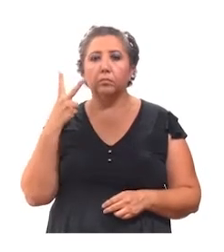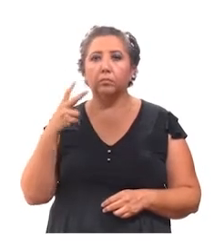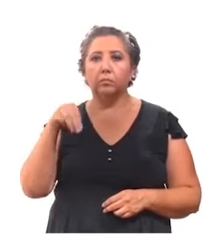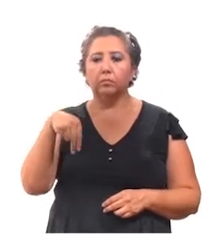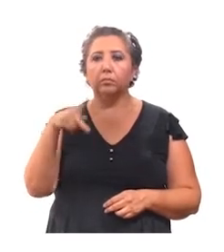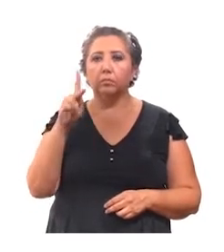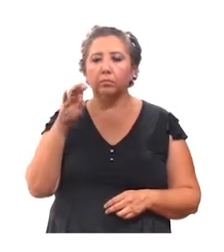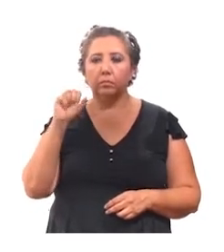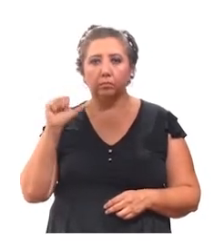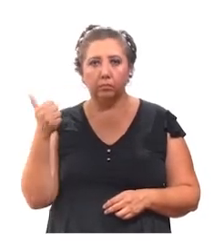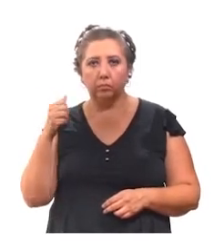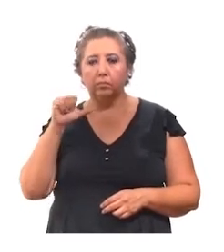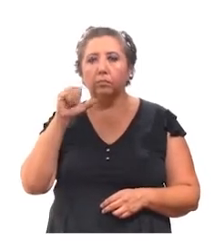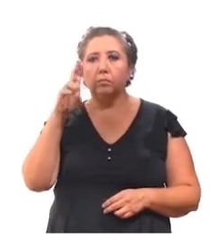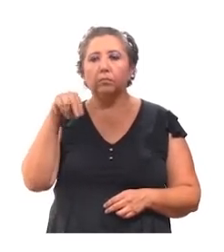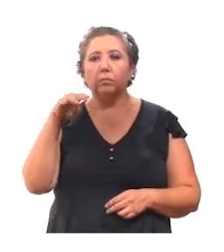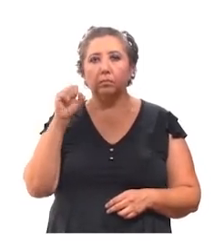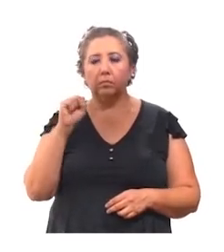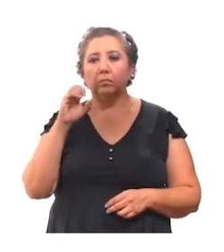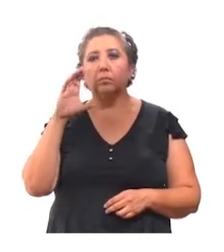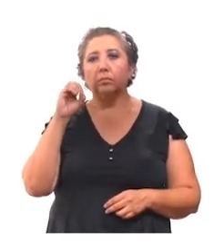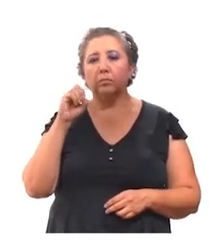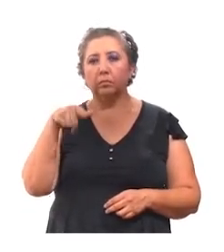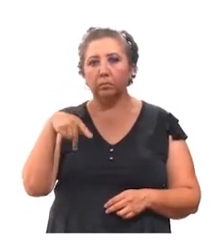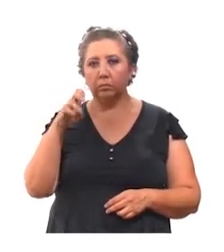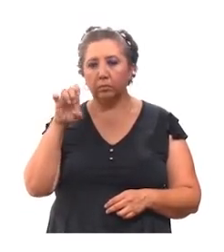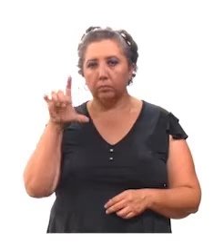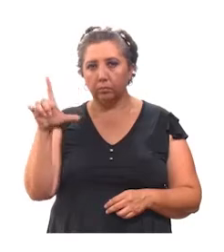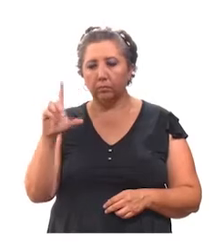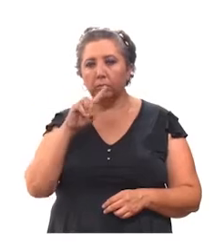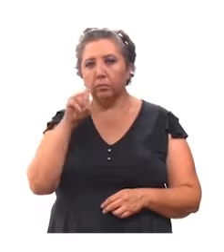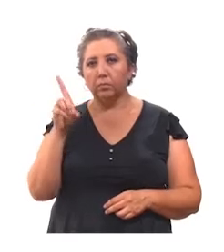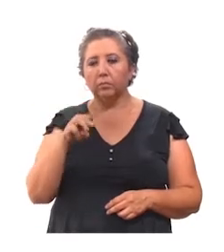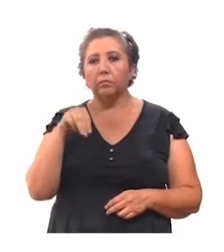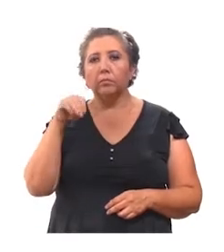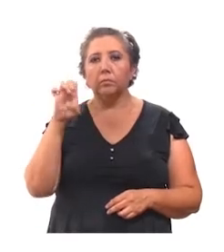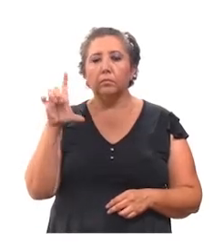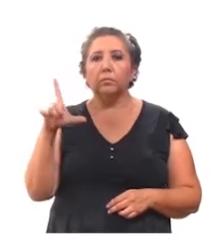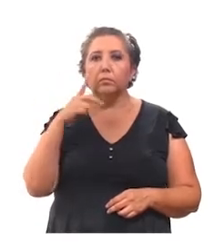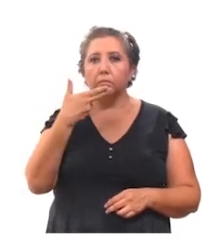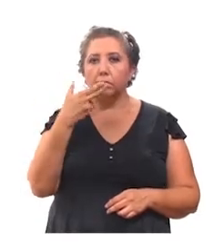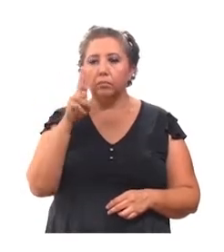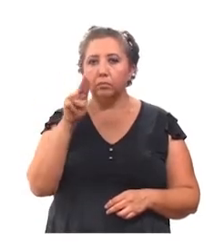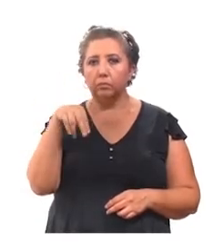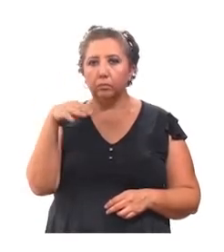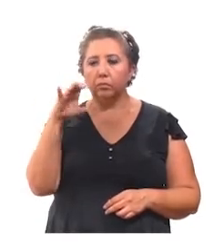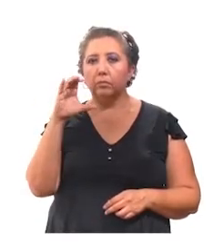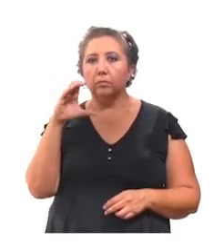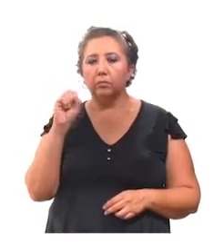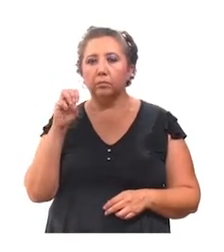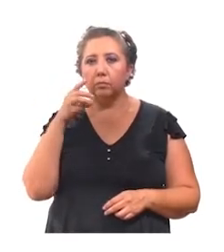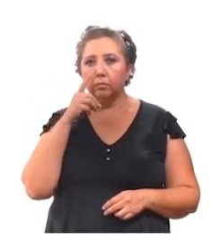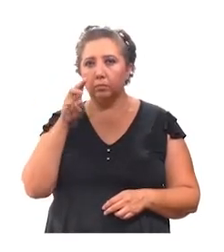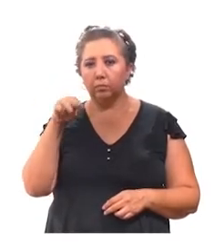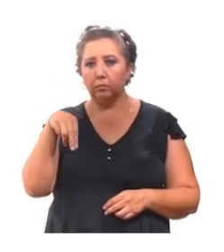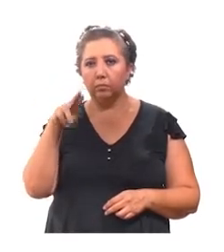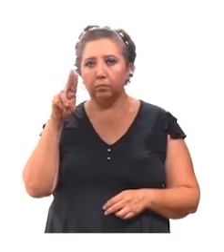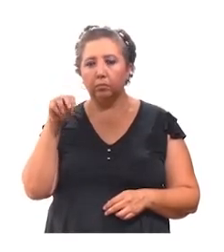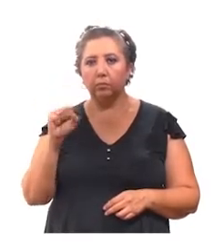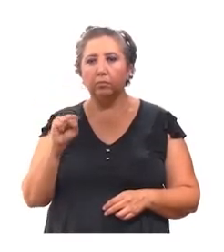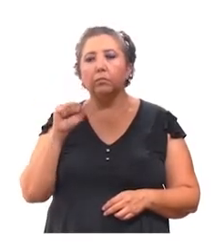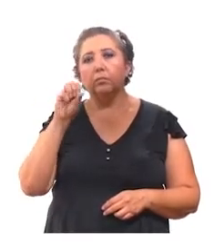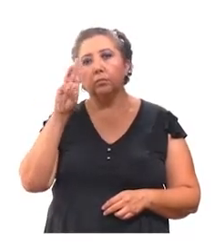en Mocochá y 1 en Acanqué, Concal, Cusamá, San, Semul, Citás, Junucmá, Izamal, Muna,